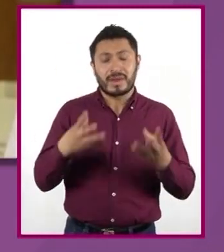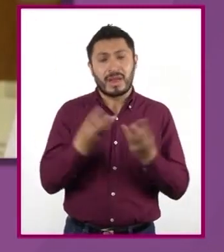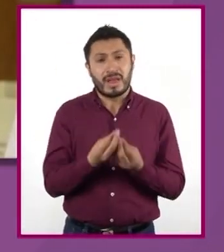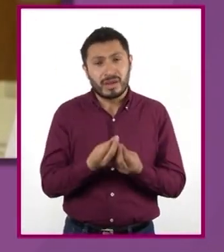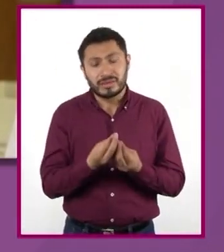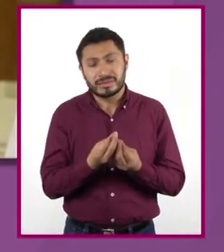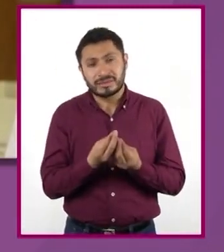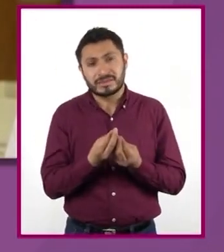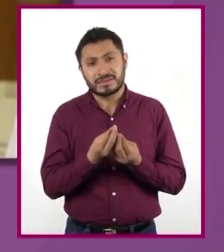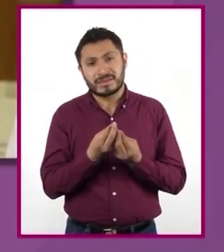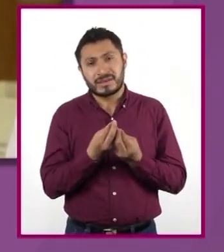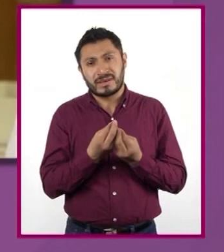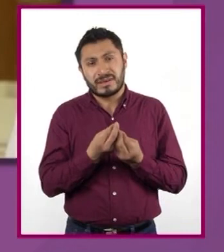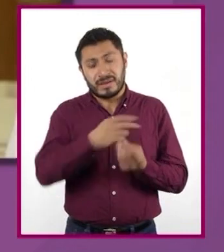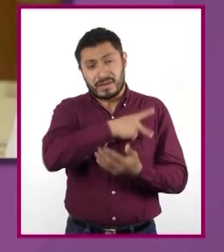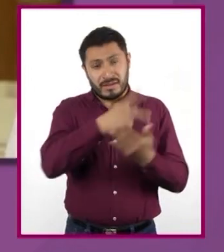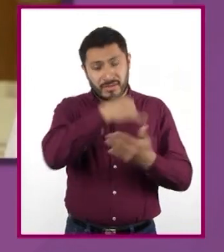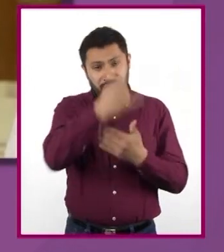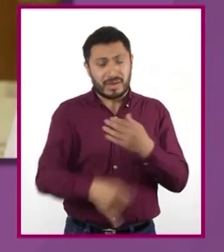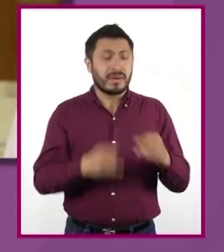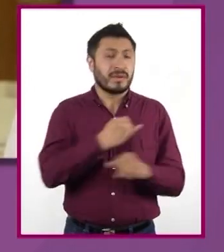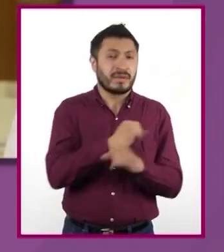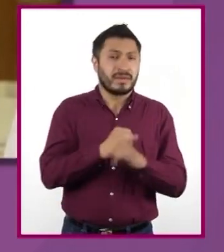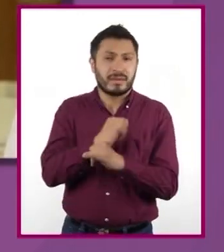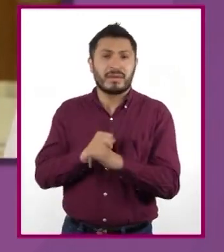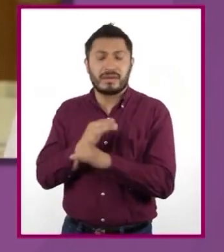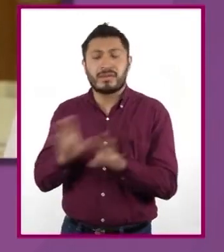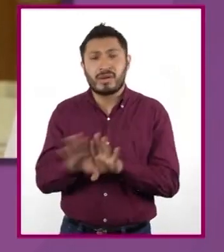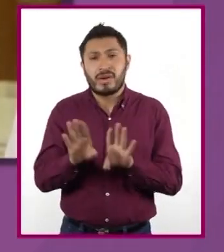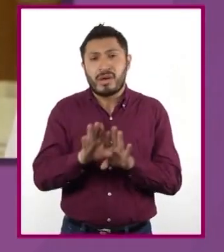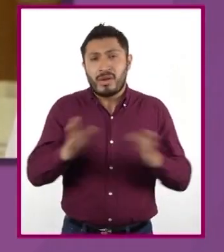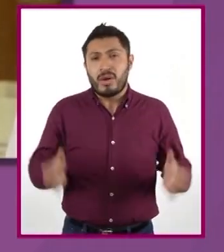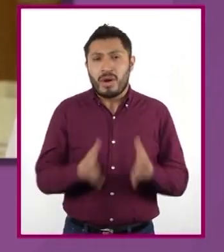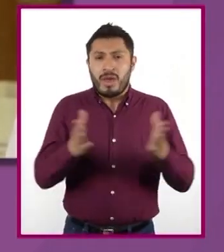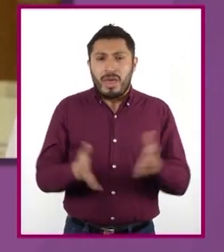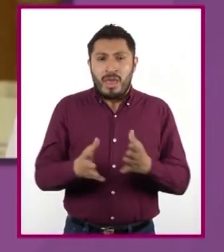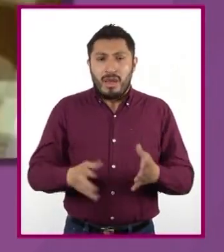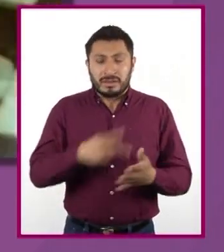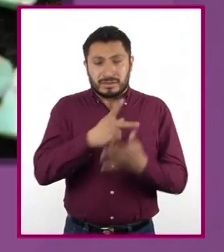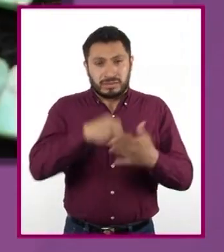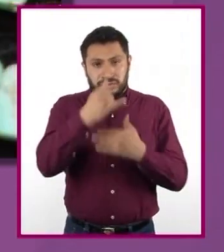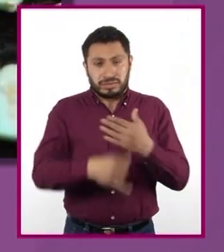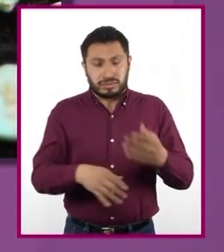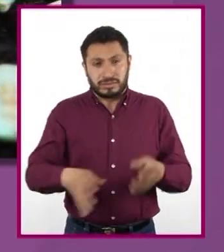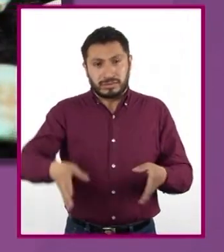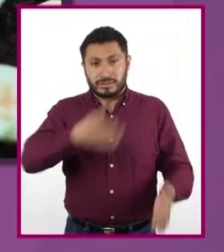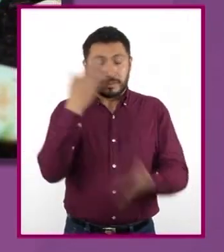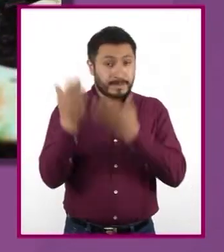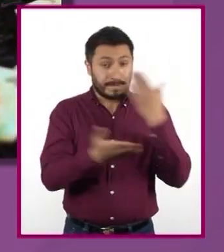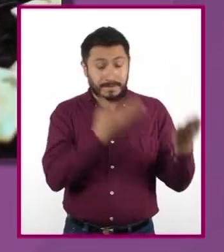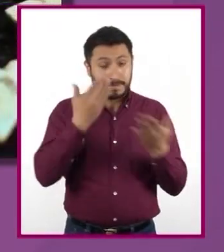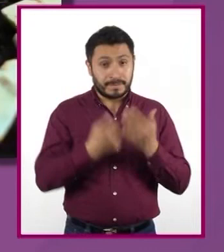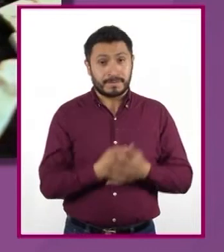suma de que el proyecto de investigación está alimentado con un proyecto de formación.